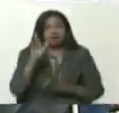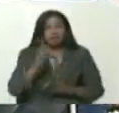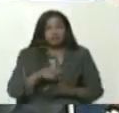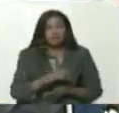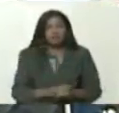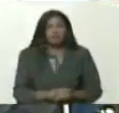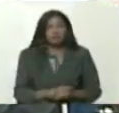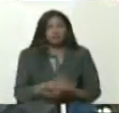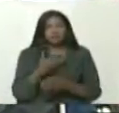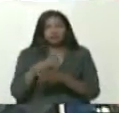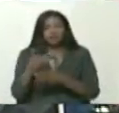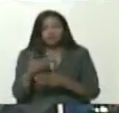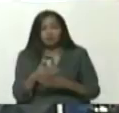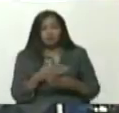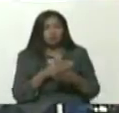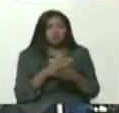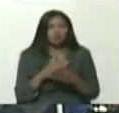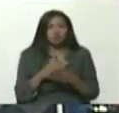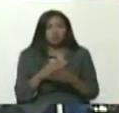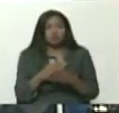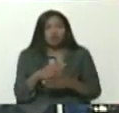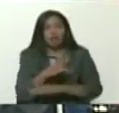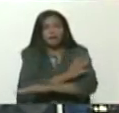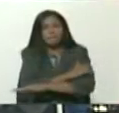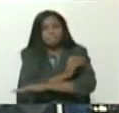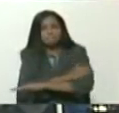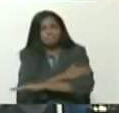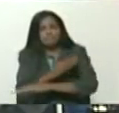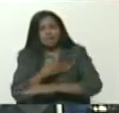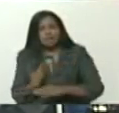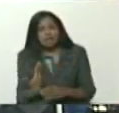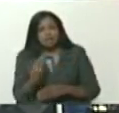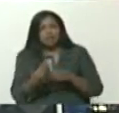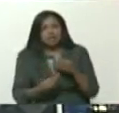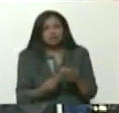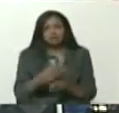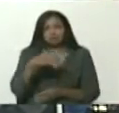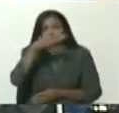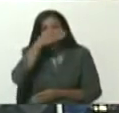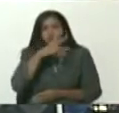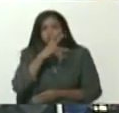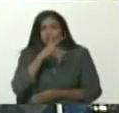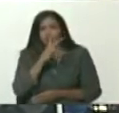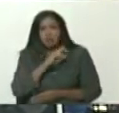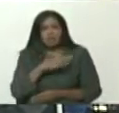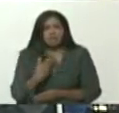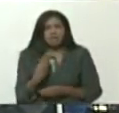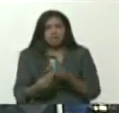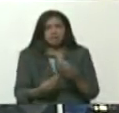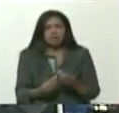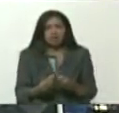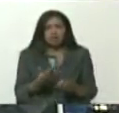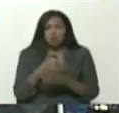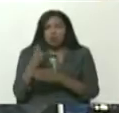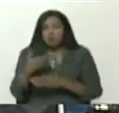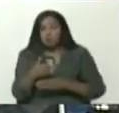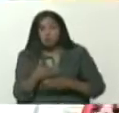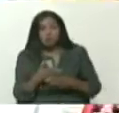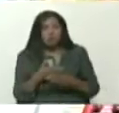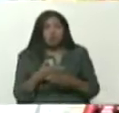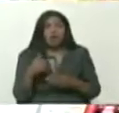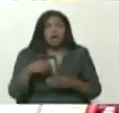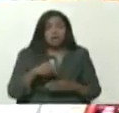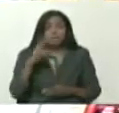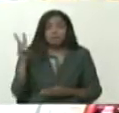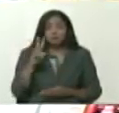que a pesar de que esa derecha fascista, terrorista y criminal no quiere clase, el